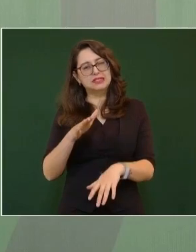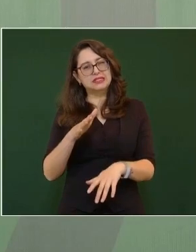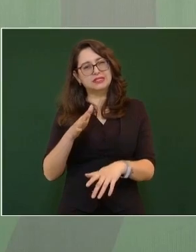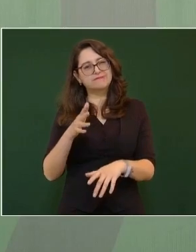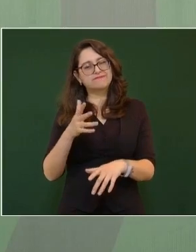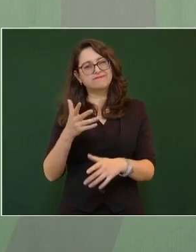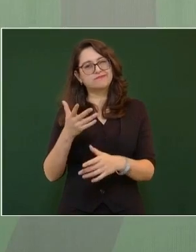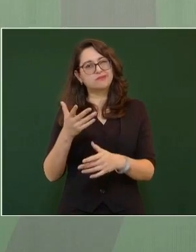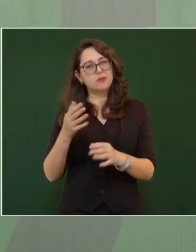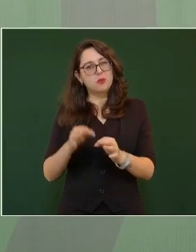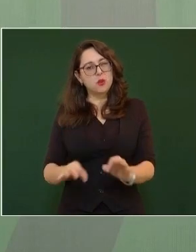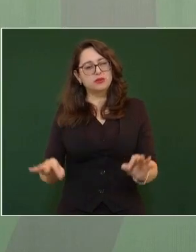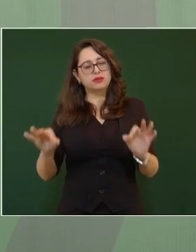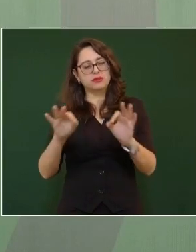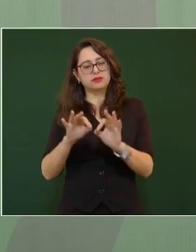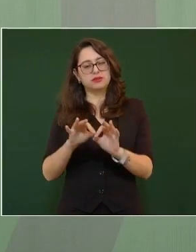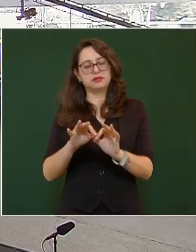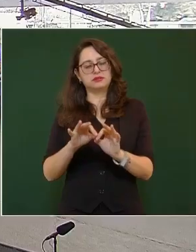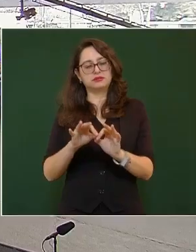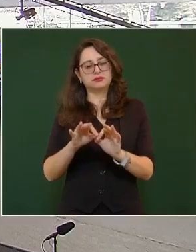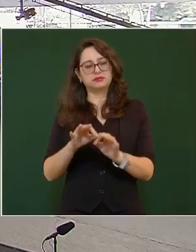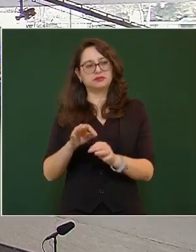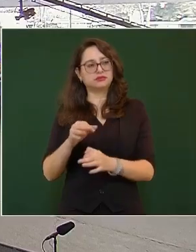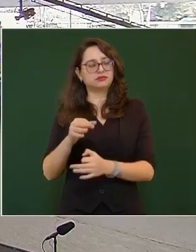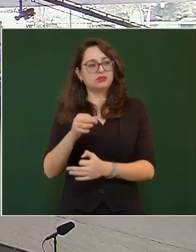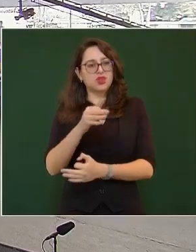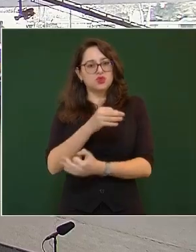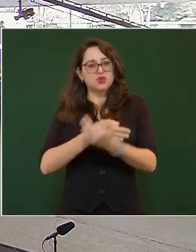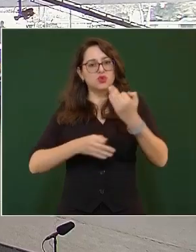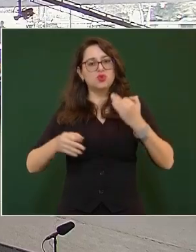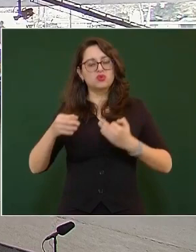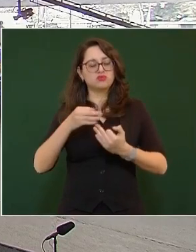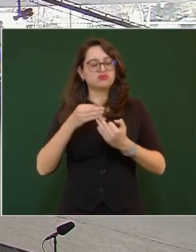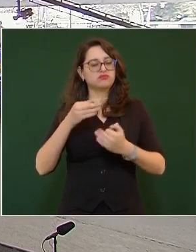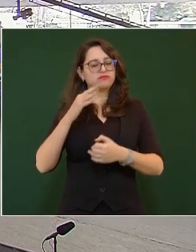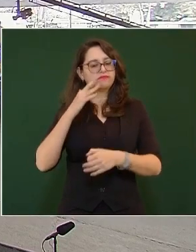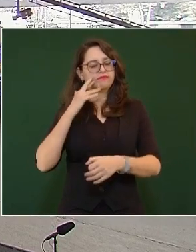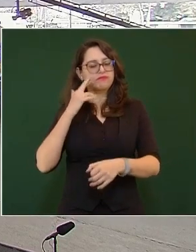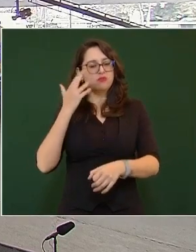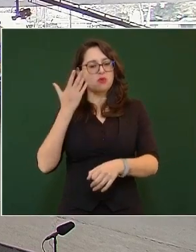que debemos de pues asumir todos,